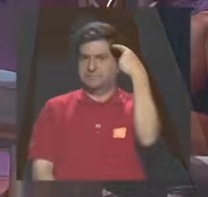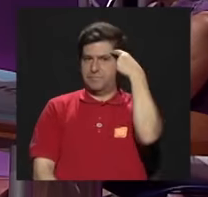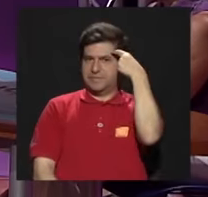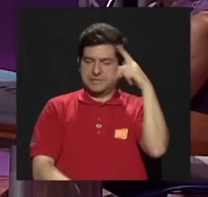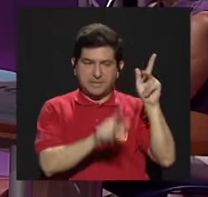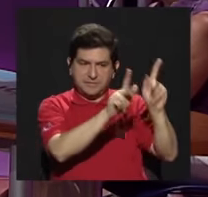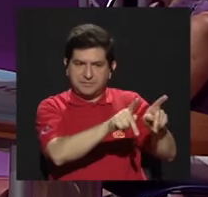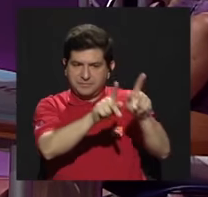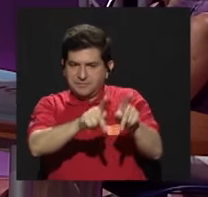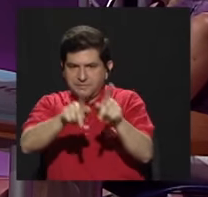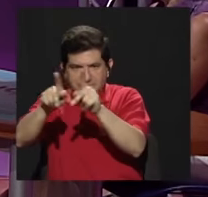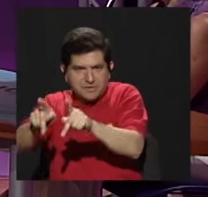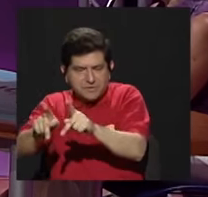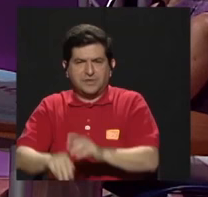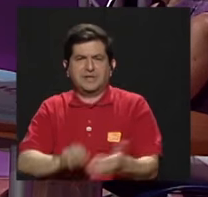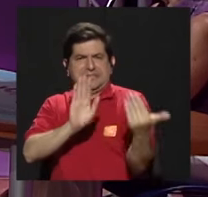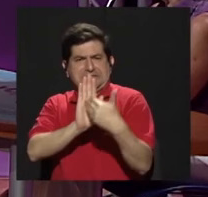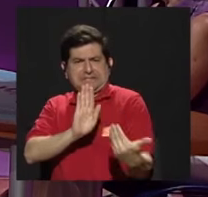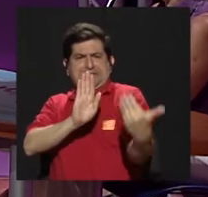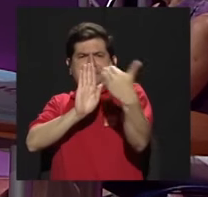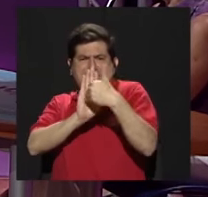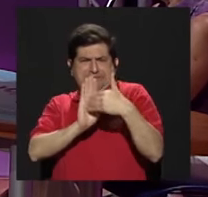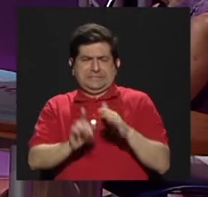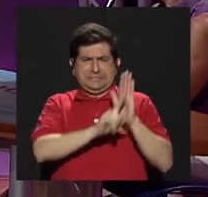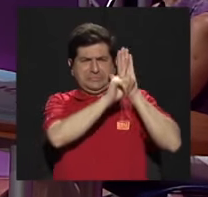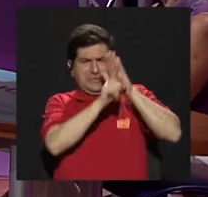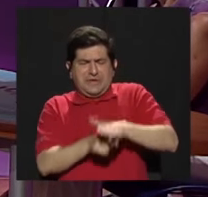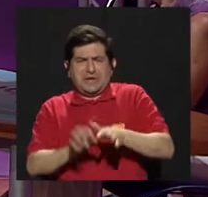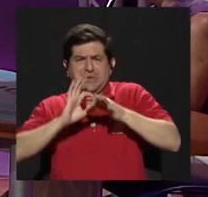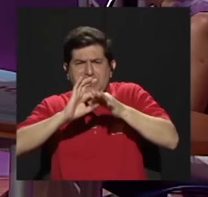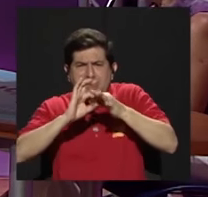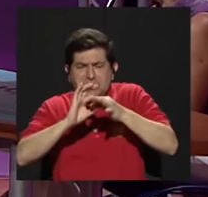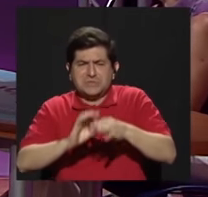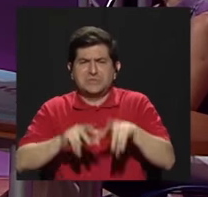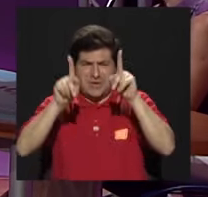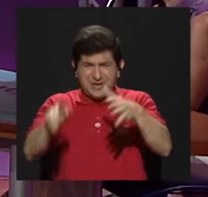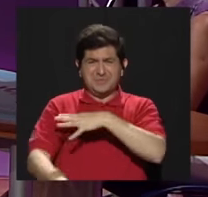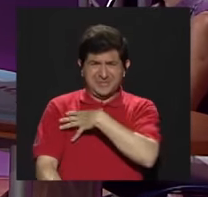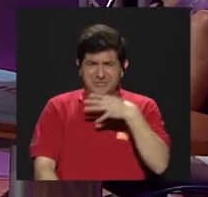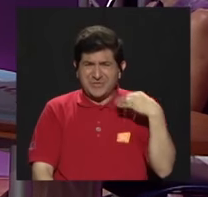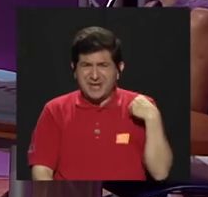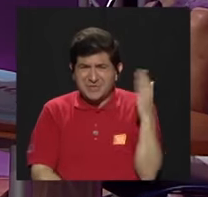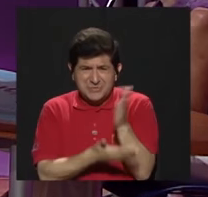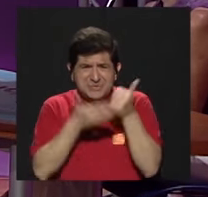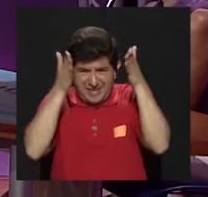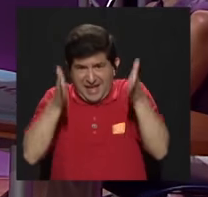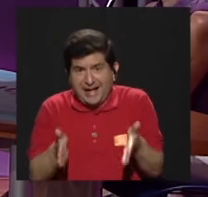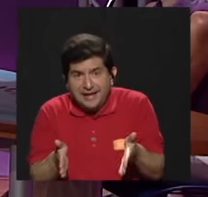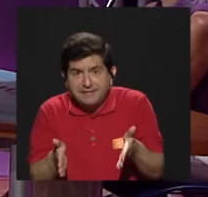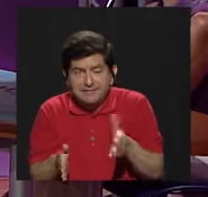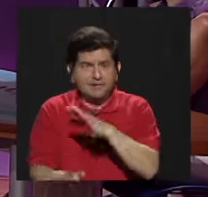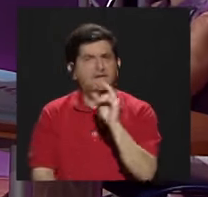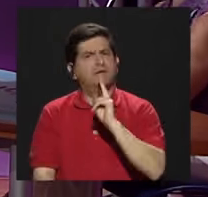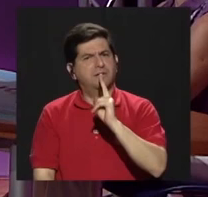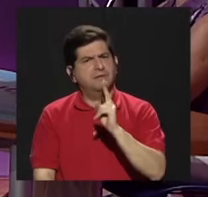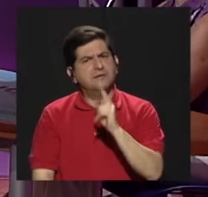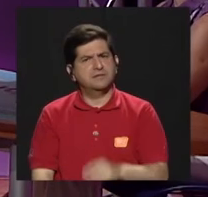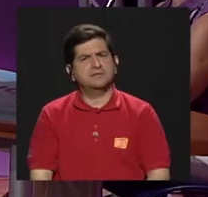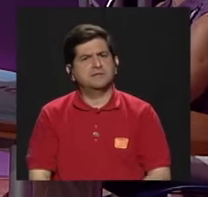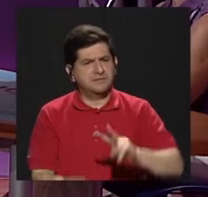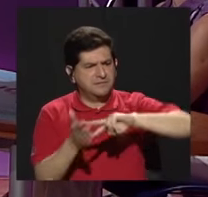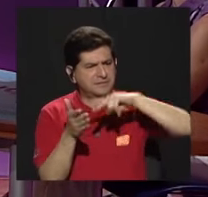las personas que sufren este acoso sexual? ¿Hay alguien que le guste en realidad o realmente